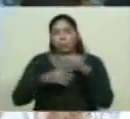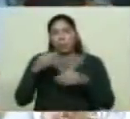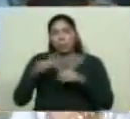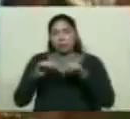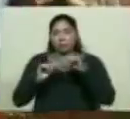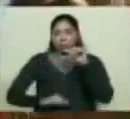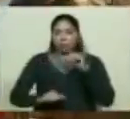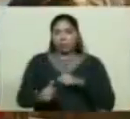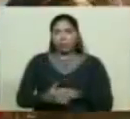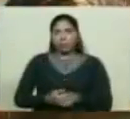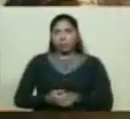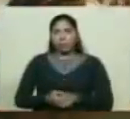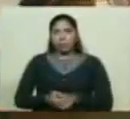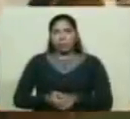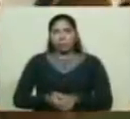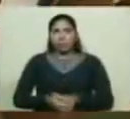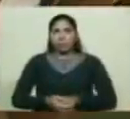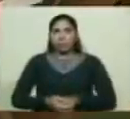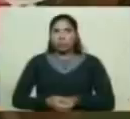angostura